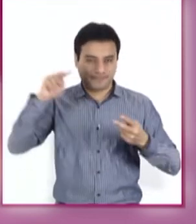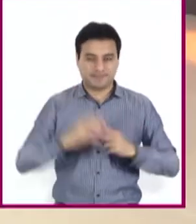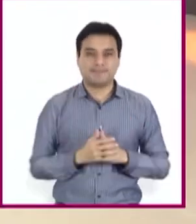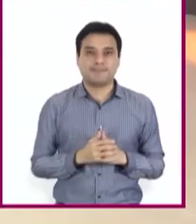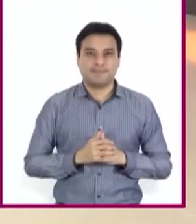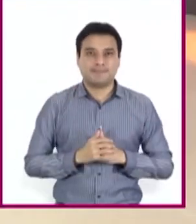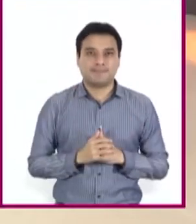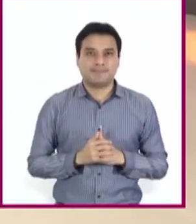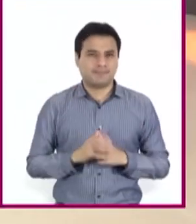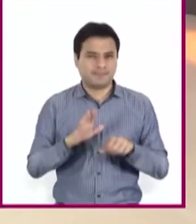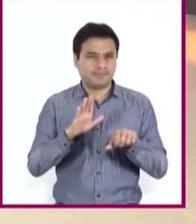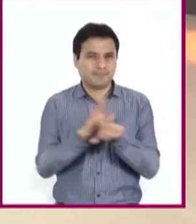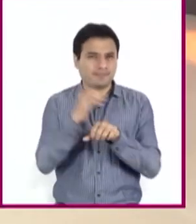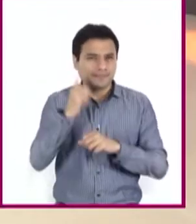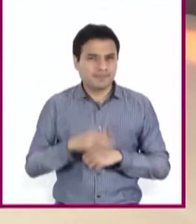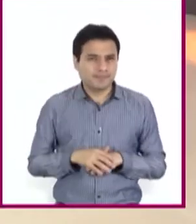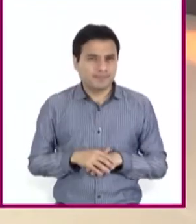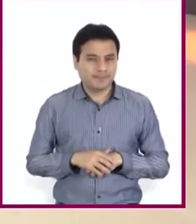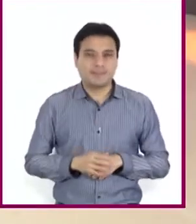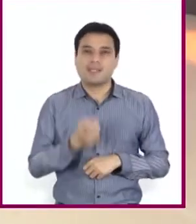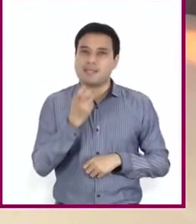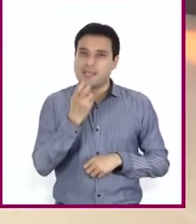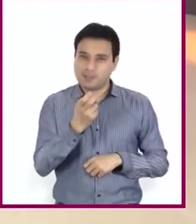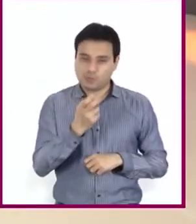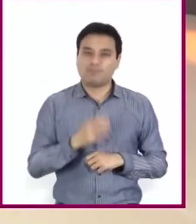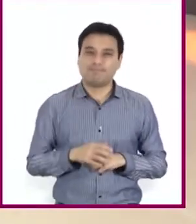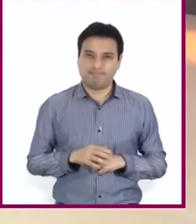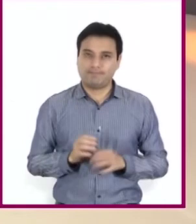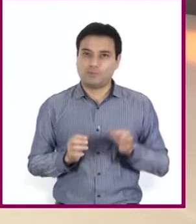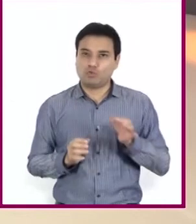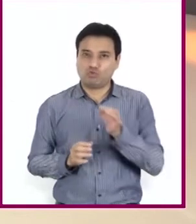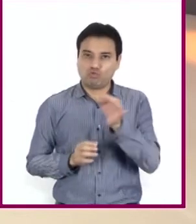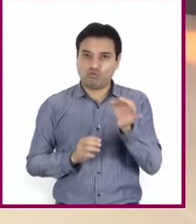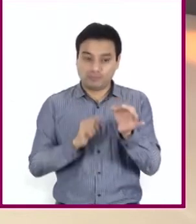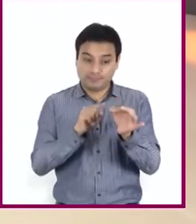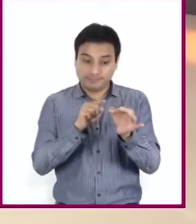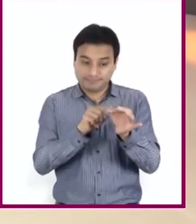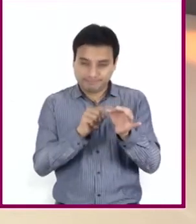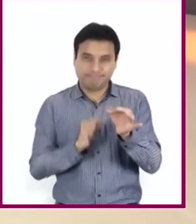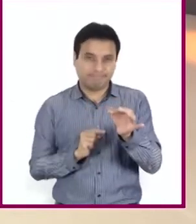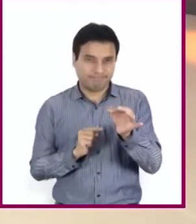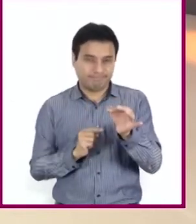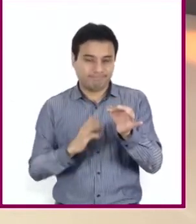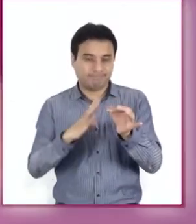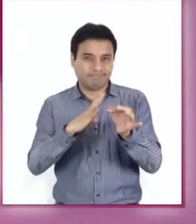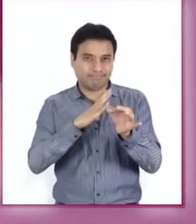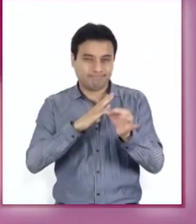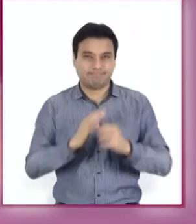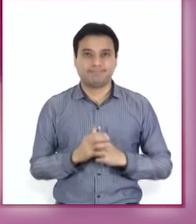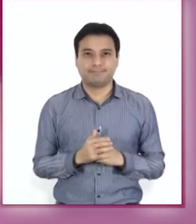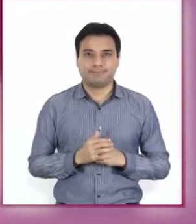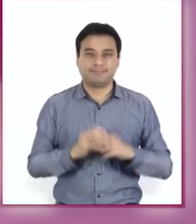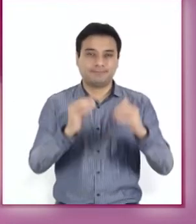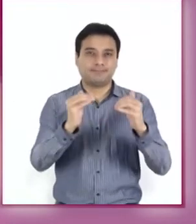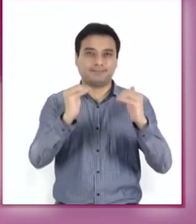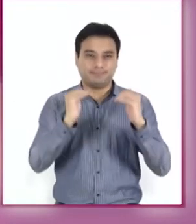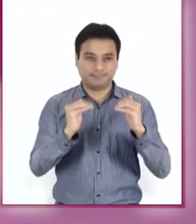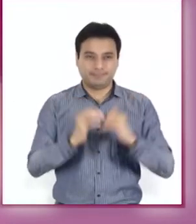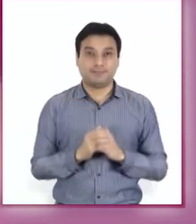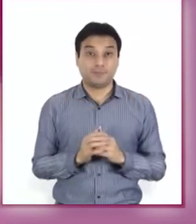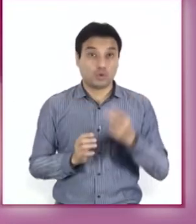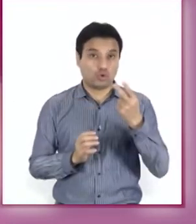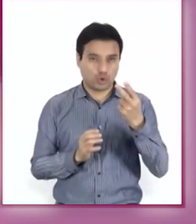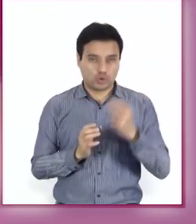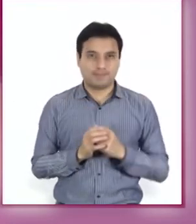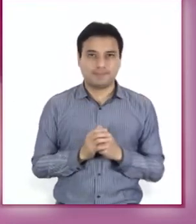ADN, ya que son los elementos básicos que no están en las otras opciones. Para la idea primaria número